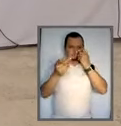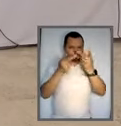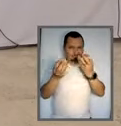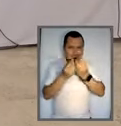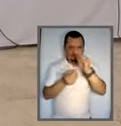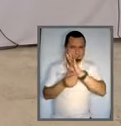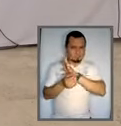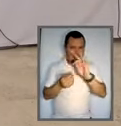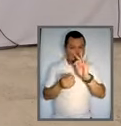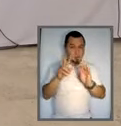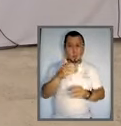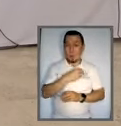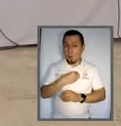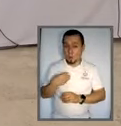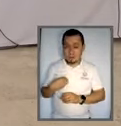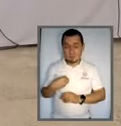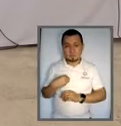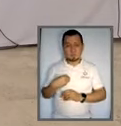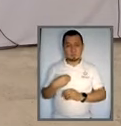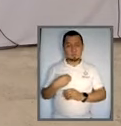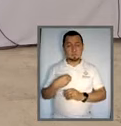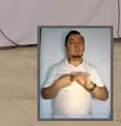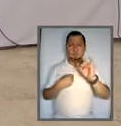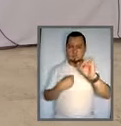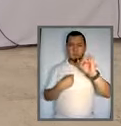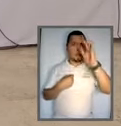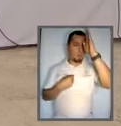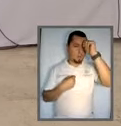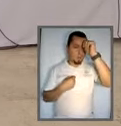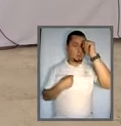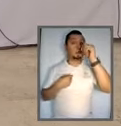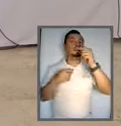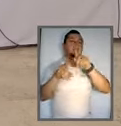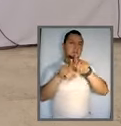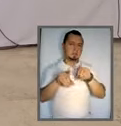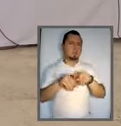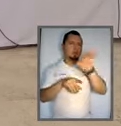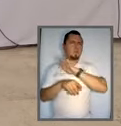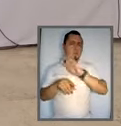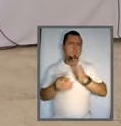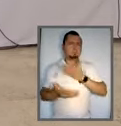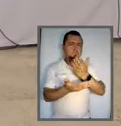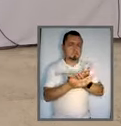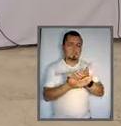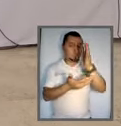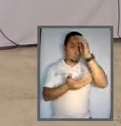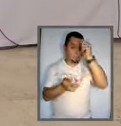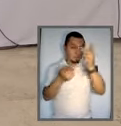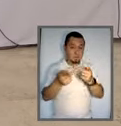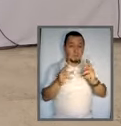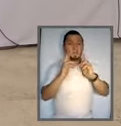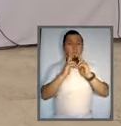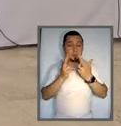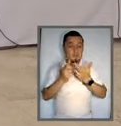como un criterio obligatorio? Se establecería como un criterio y un acuerdo. Hay que recordar que los acuerdos que establezcamos en esta